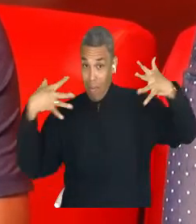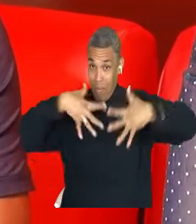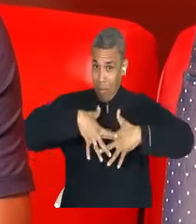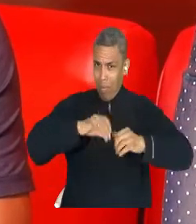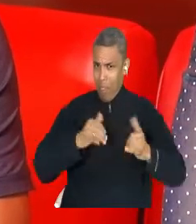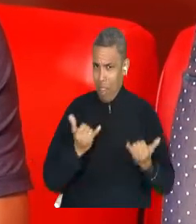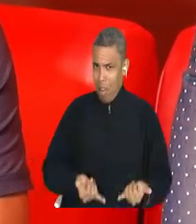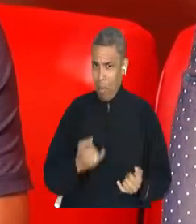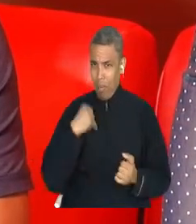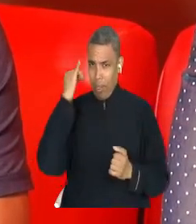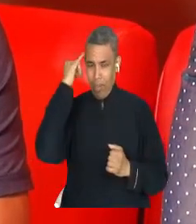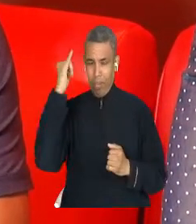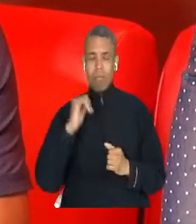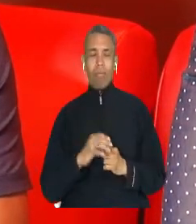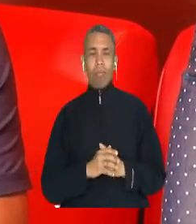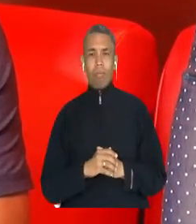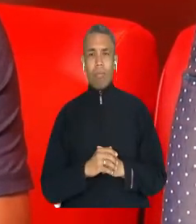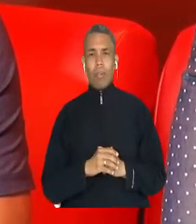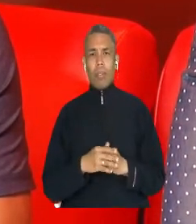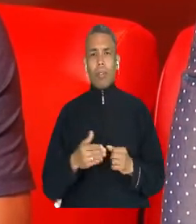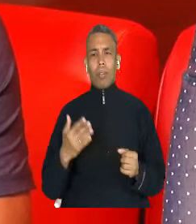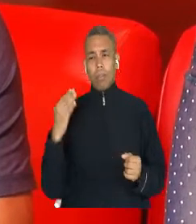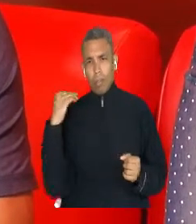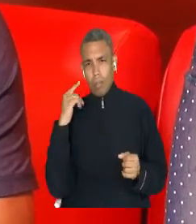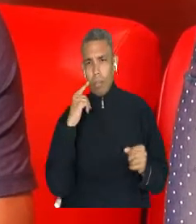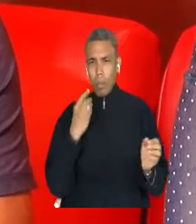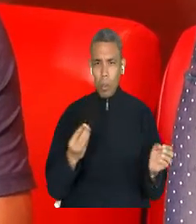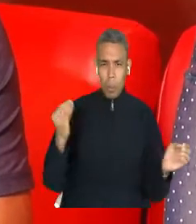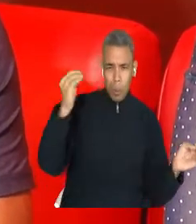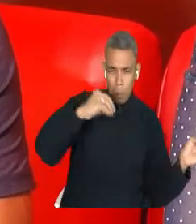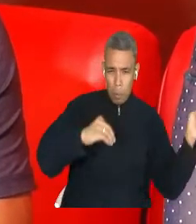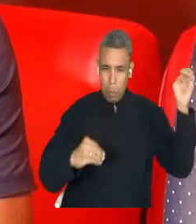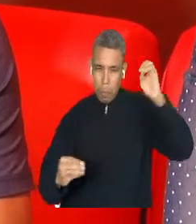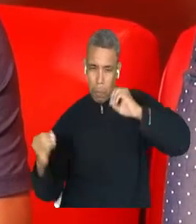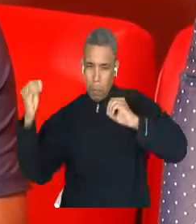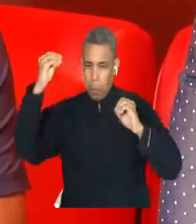en producción en la ciudad de Valledupar con el productor,